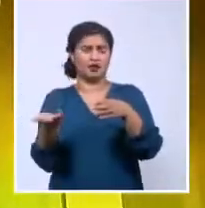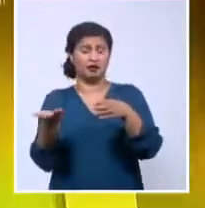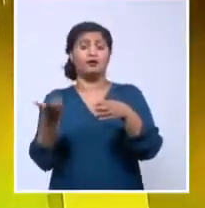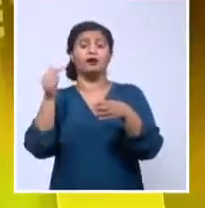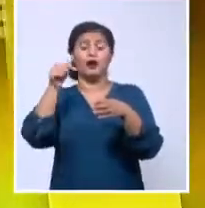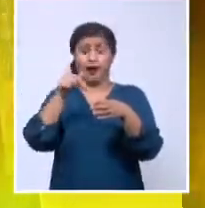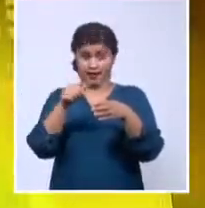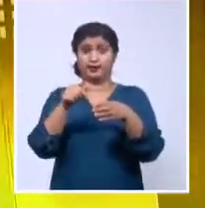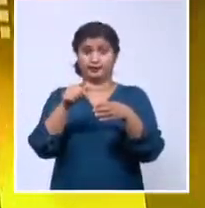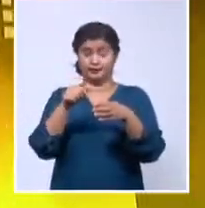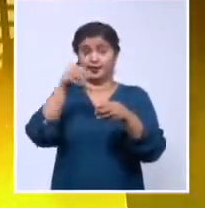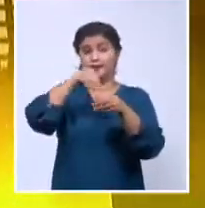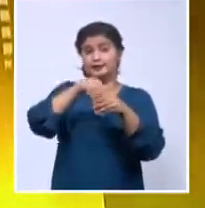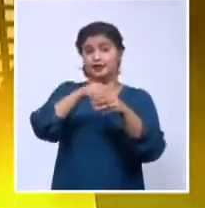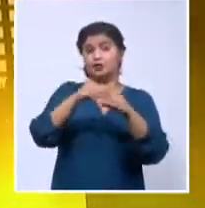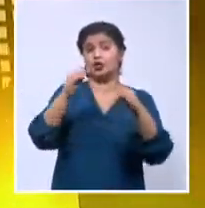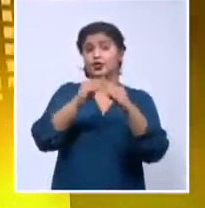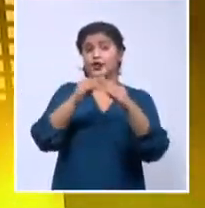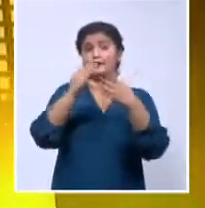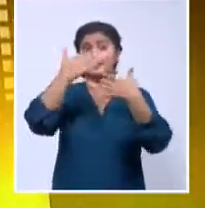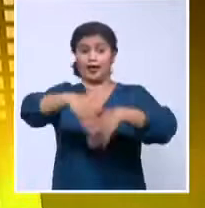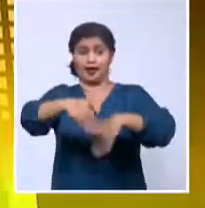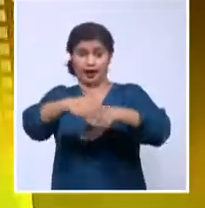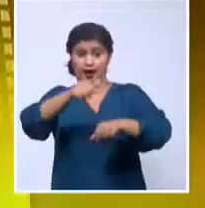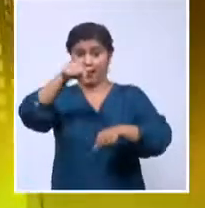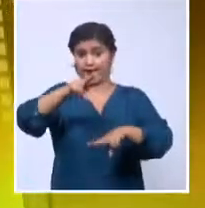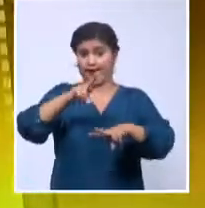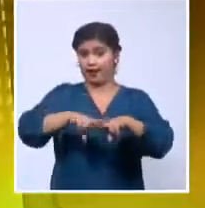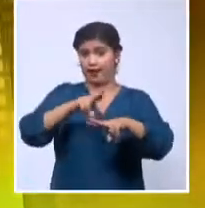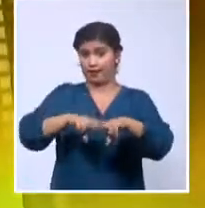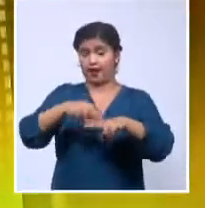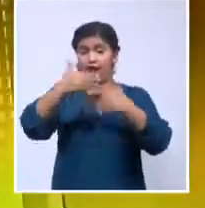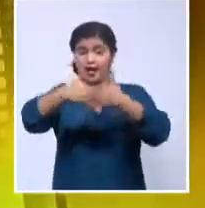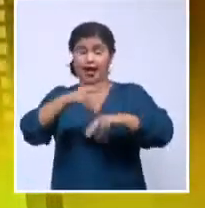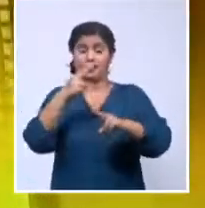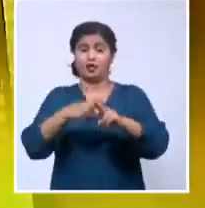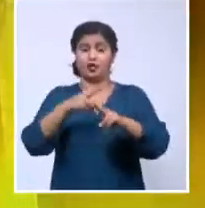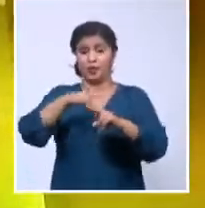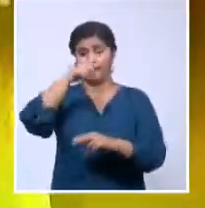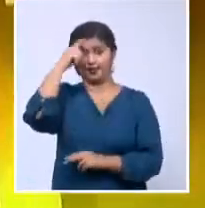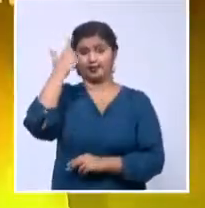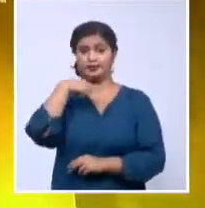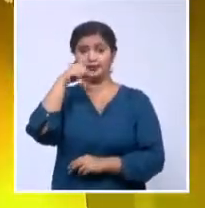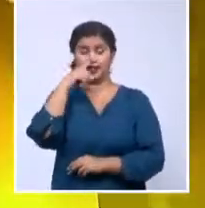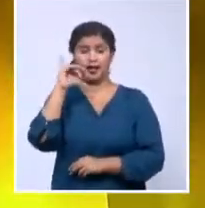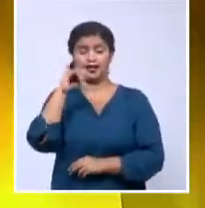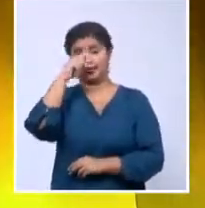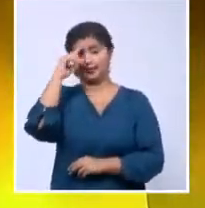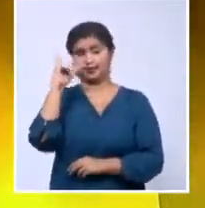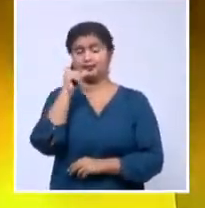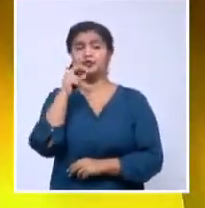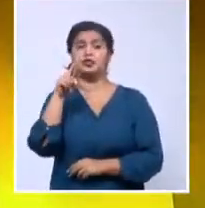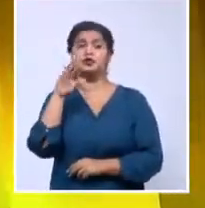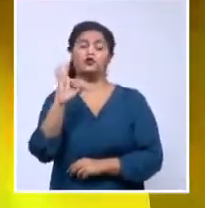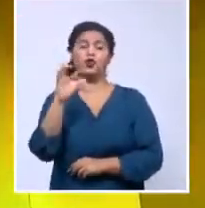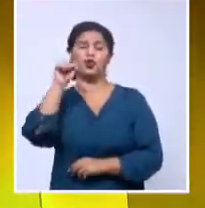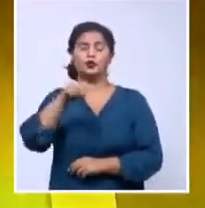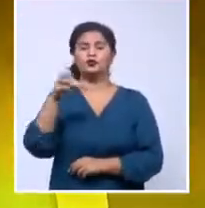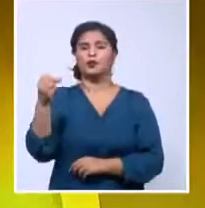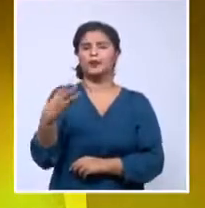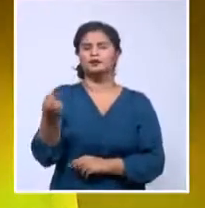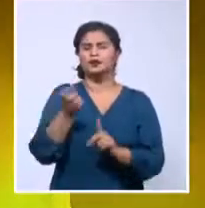casa de uno de ellos en el barrio de San Isidro, aquí en La Habana. Digo farsa porque lo que trataron inicialmente fue de dar la